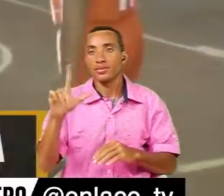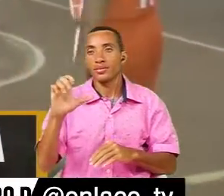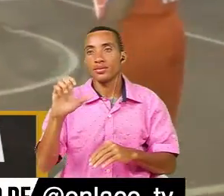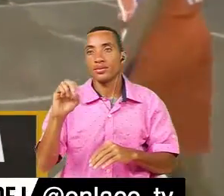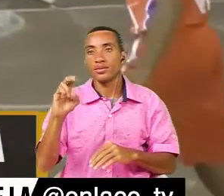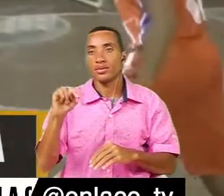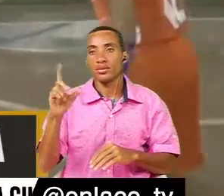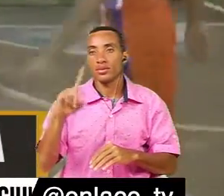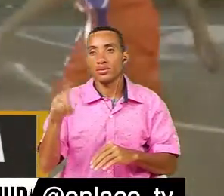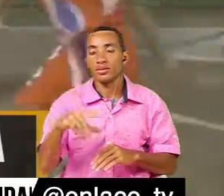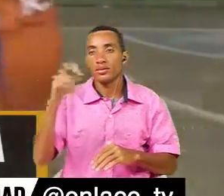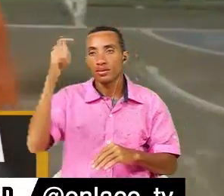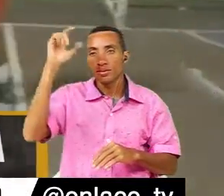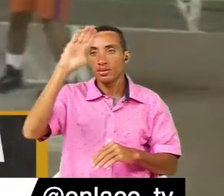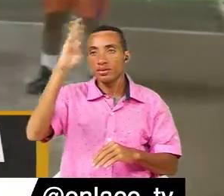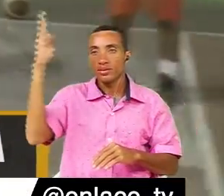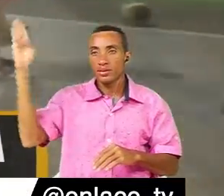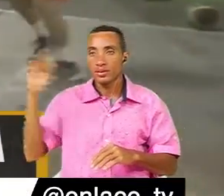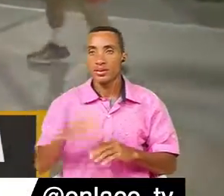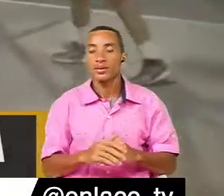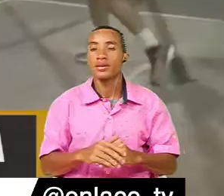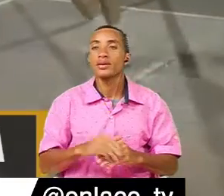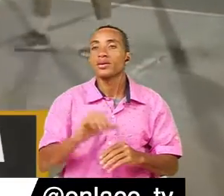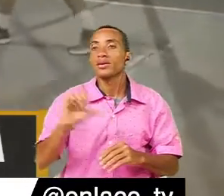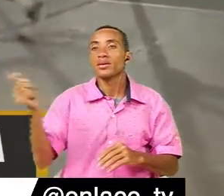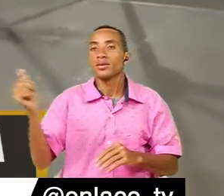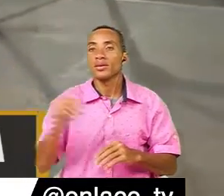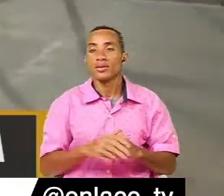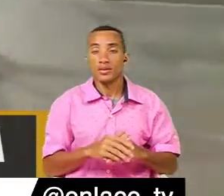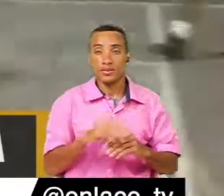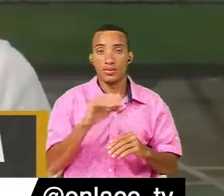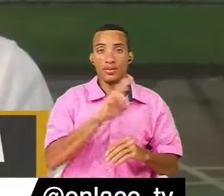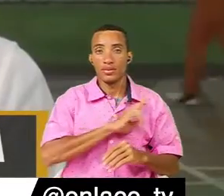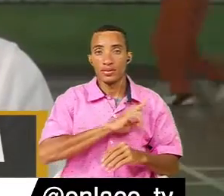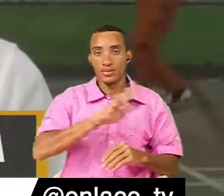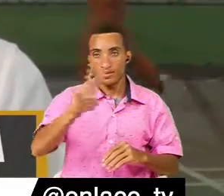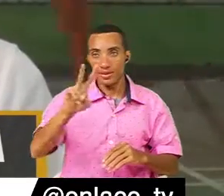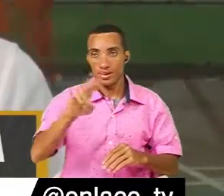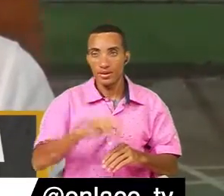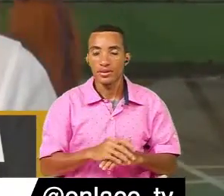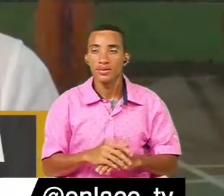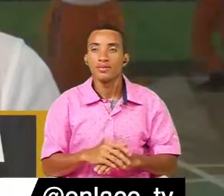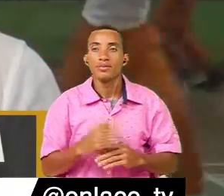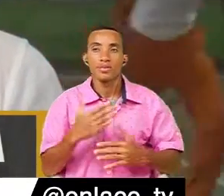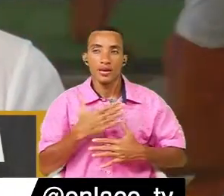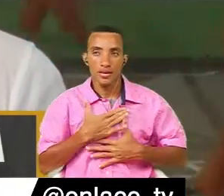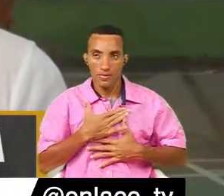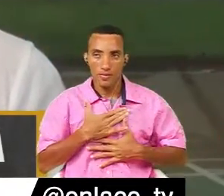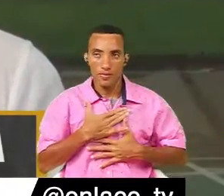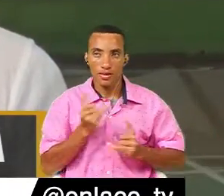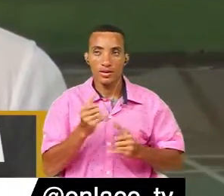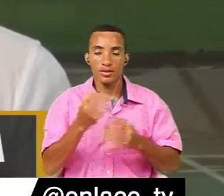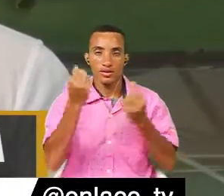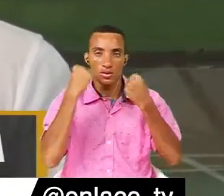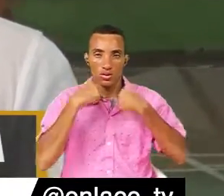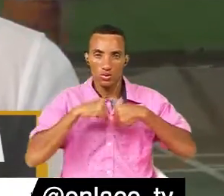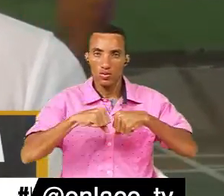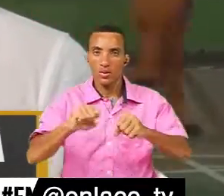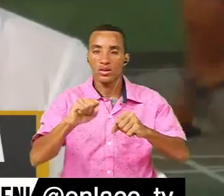Barranquilla y Leopardos del Valle del Cauca, quien ocupó el tercer lugar de la competencia. Con mucha felicidad, ya que con mucho esfuerzo